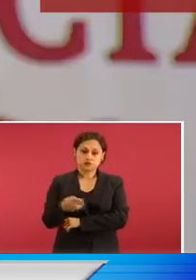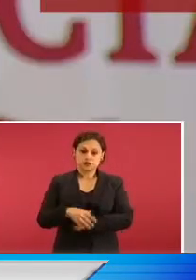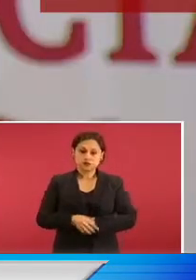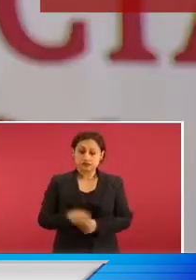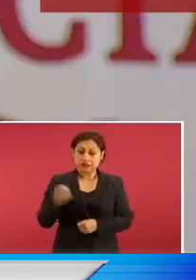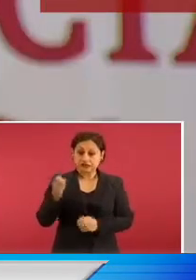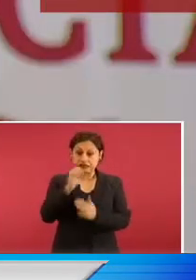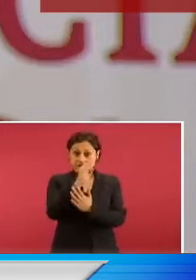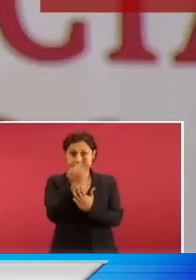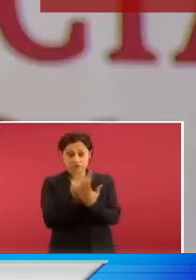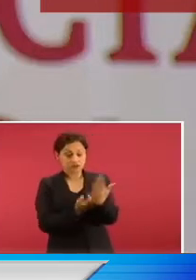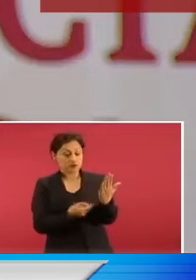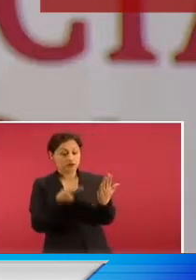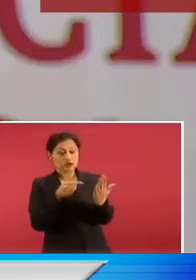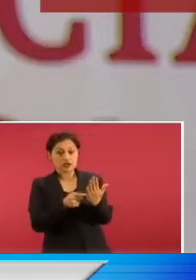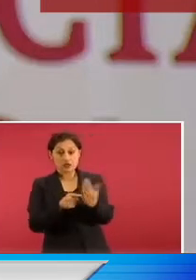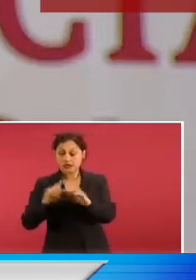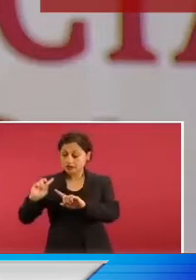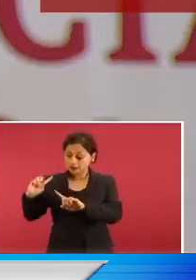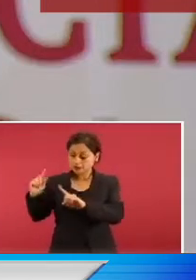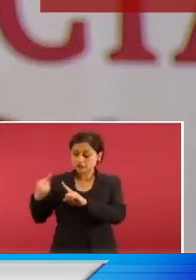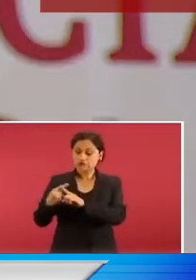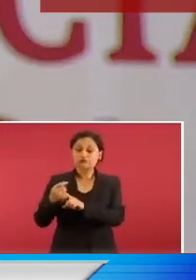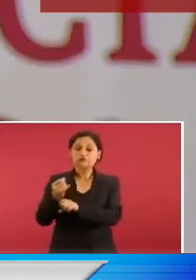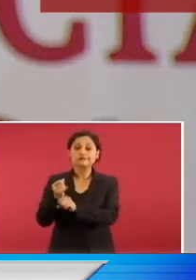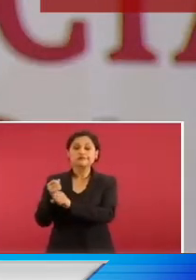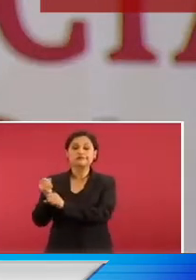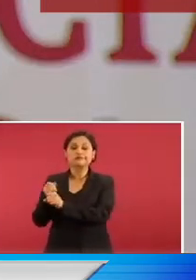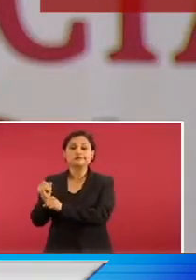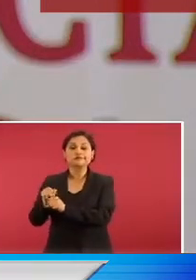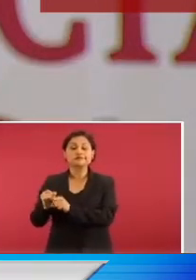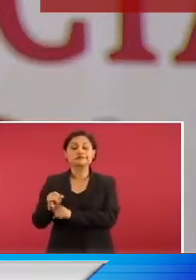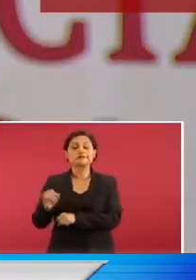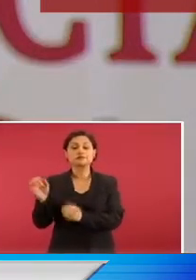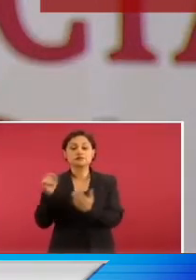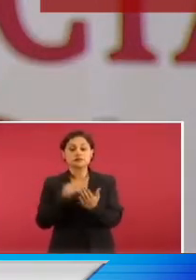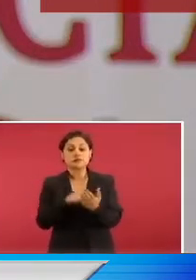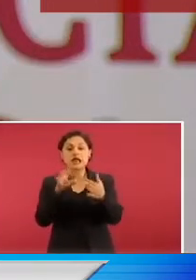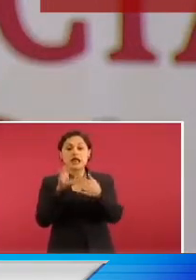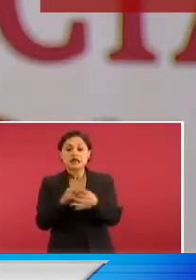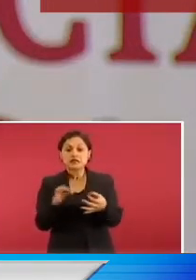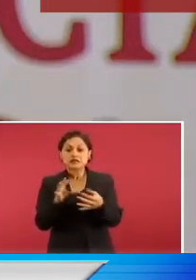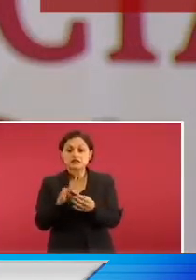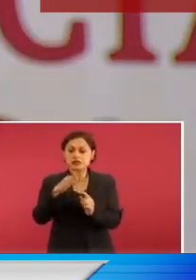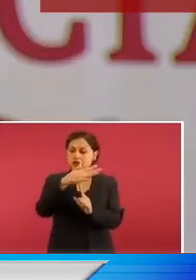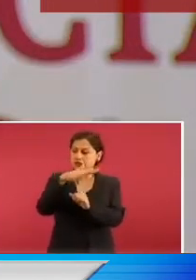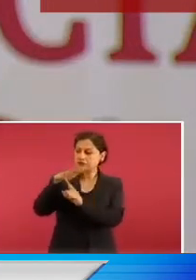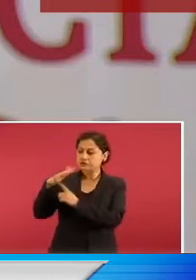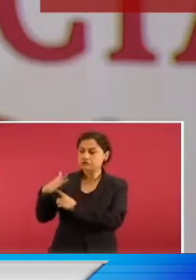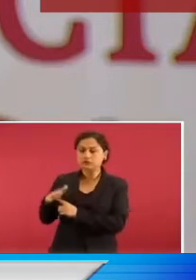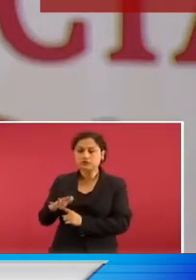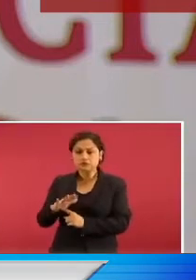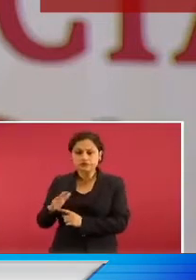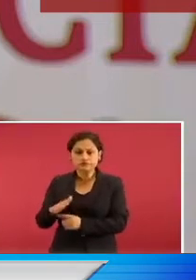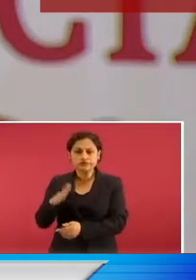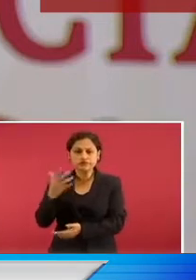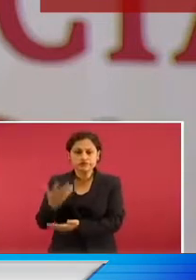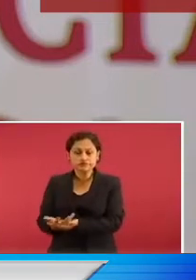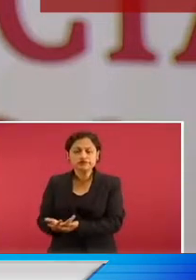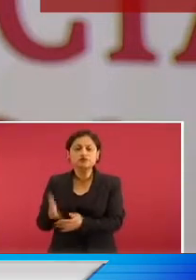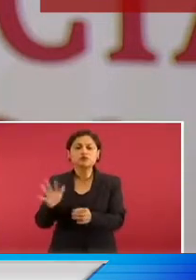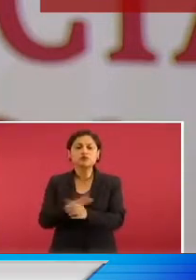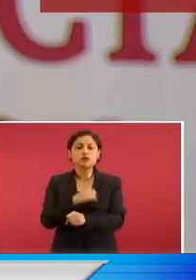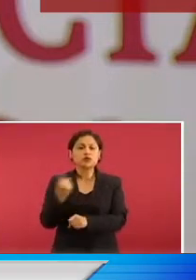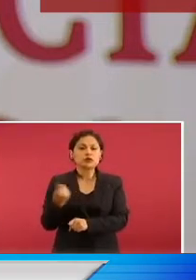impacto, no existió desprendimiento alguno del helicóptero y no se detectaron fallas en las partes fundamentales. El helicóptero no debió haber